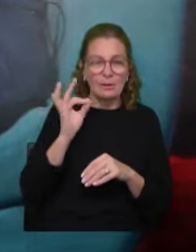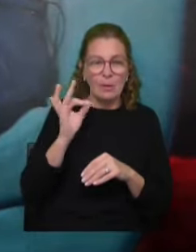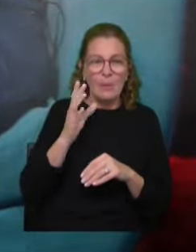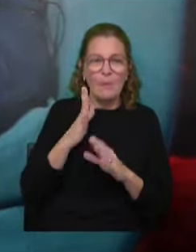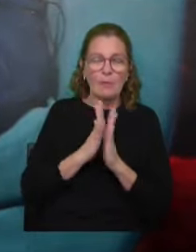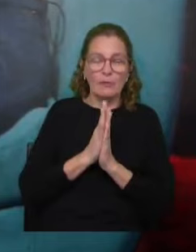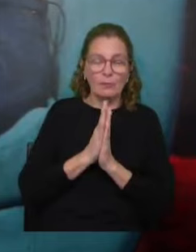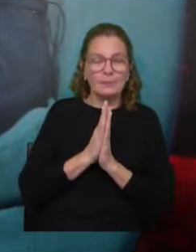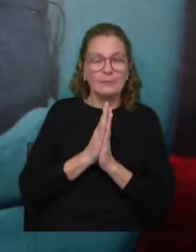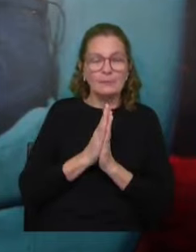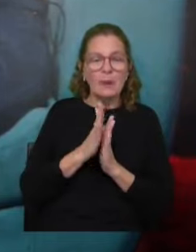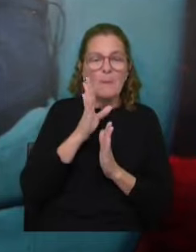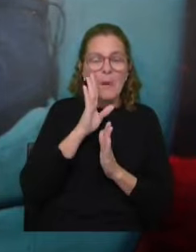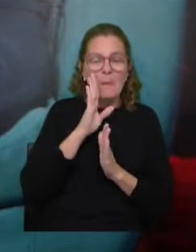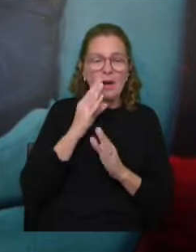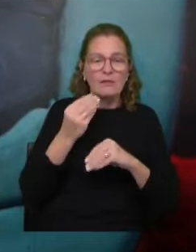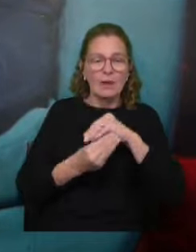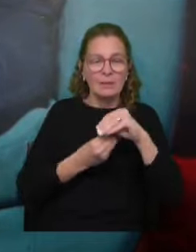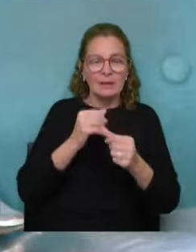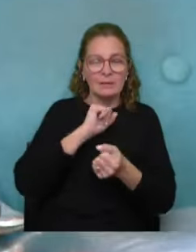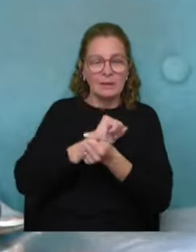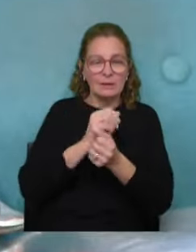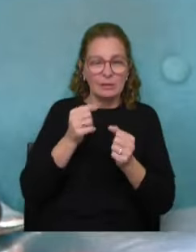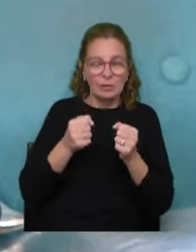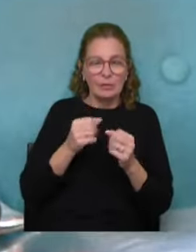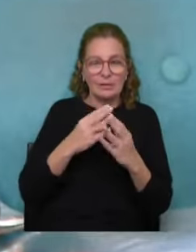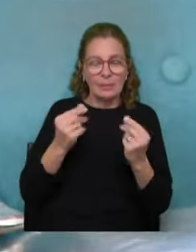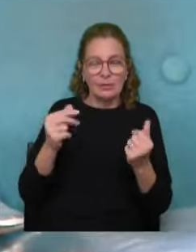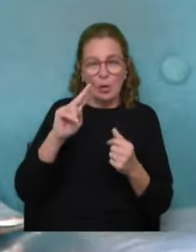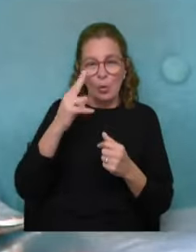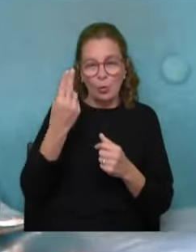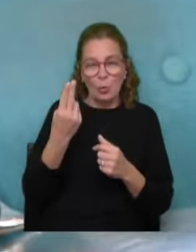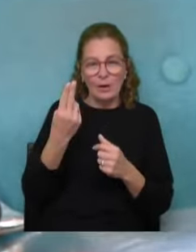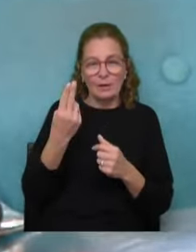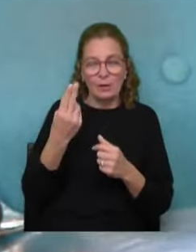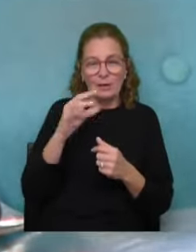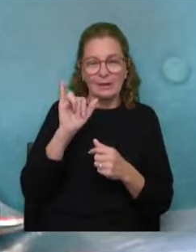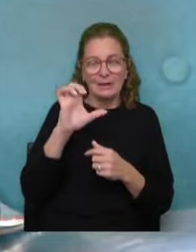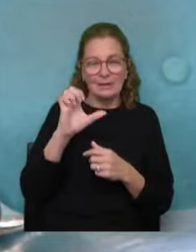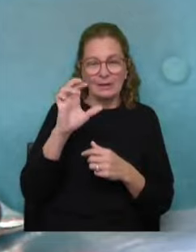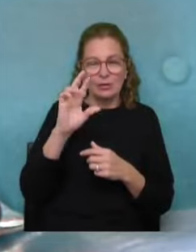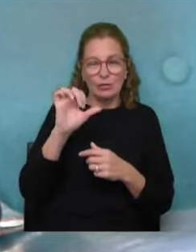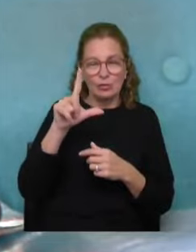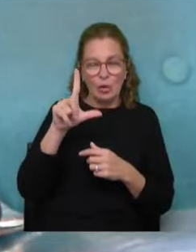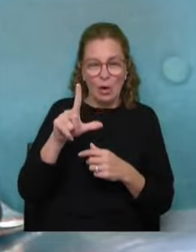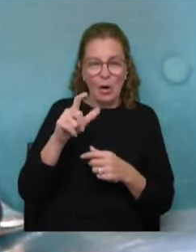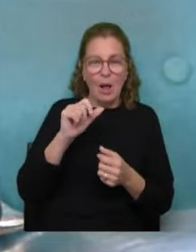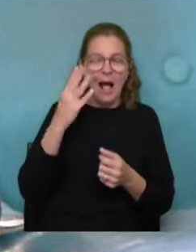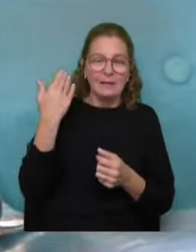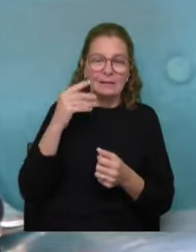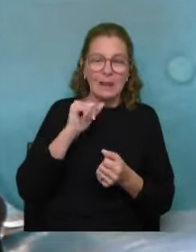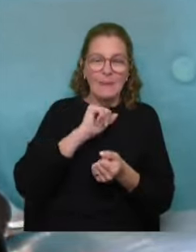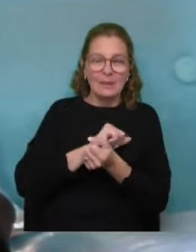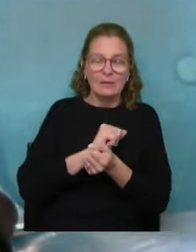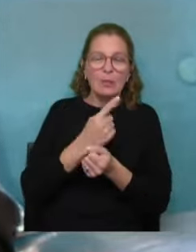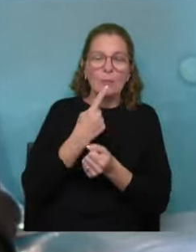disculpas. Madres y familiares de detenidas y detenidos desaparecidos uruguayos, Crisol, la Organización de Expresos Políticos,